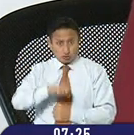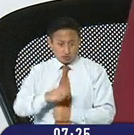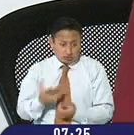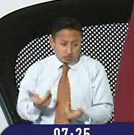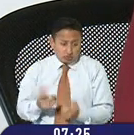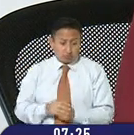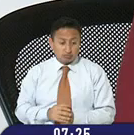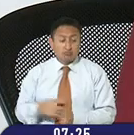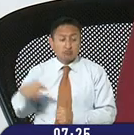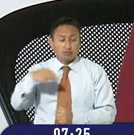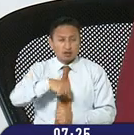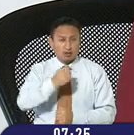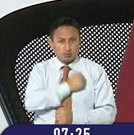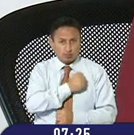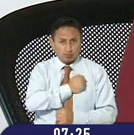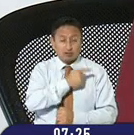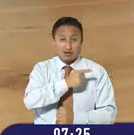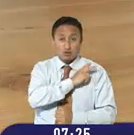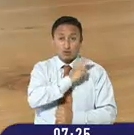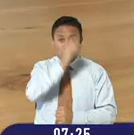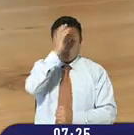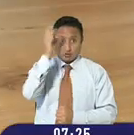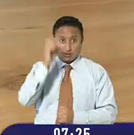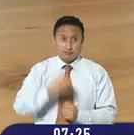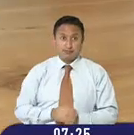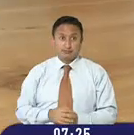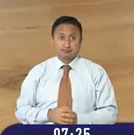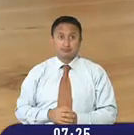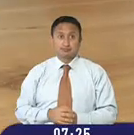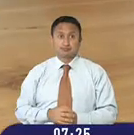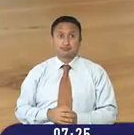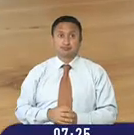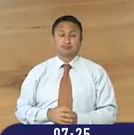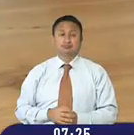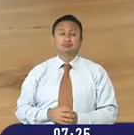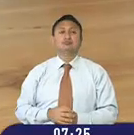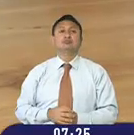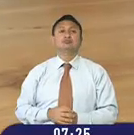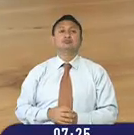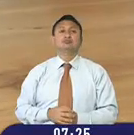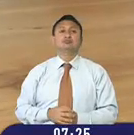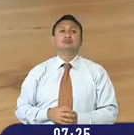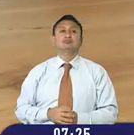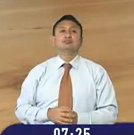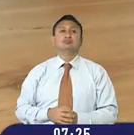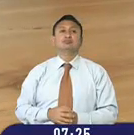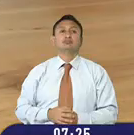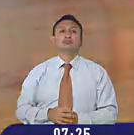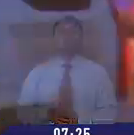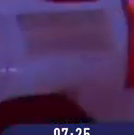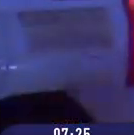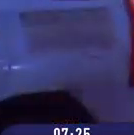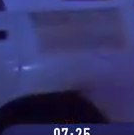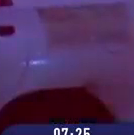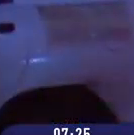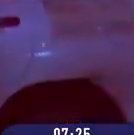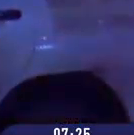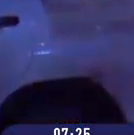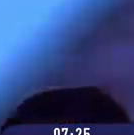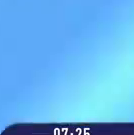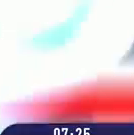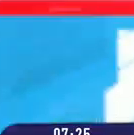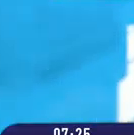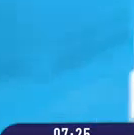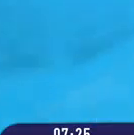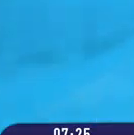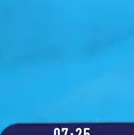de instrumentos creados para ello. En Quito informó Adriana Rojas. Y al retornar vamos a contarles que ya están